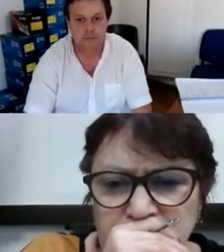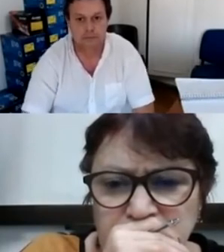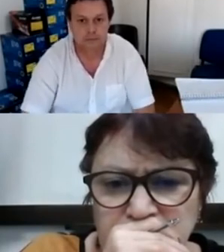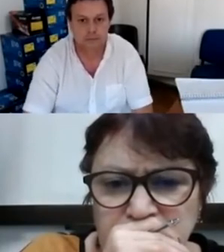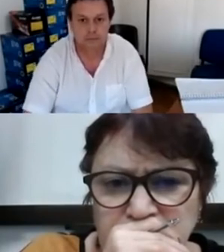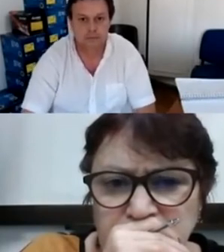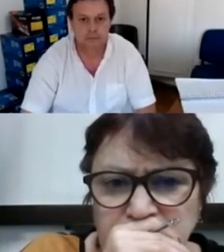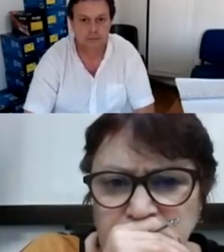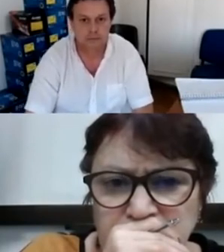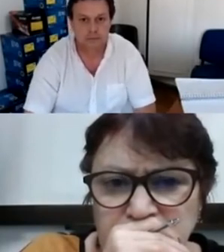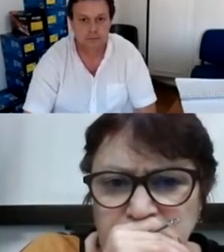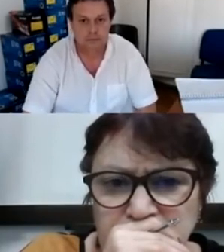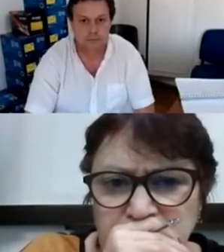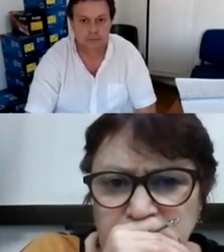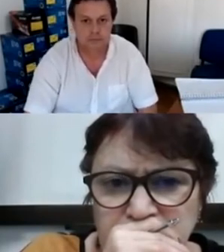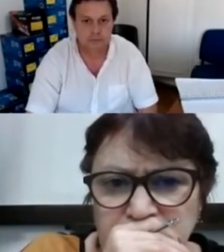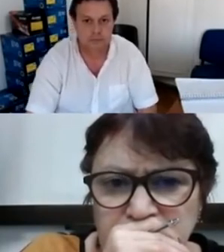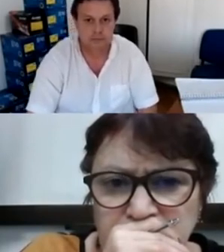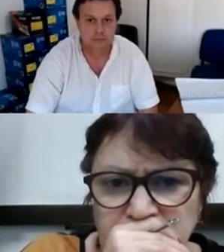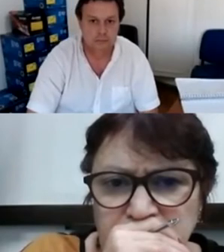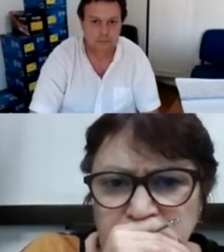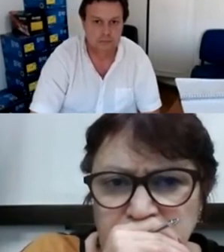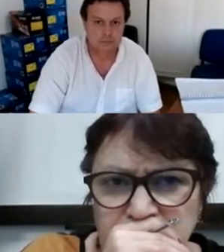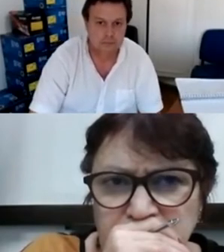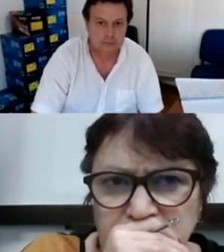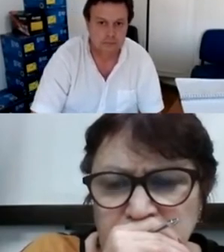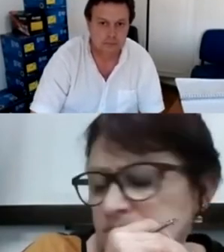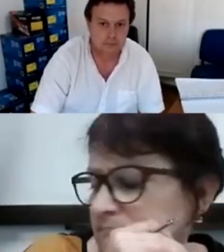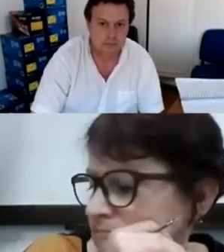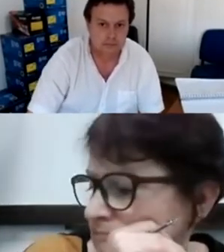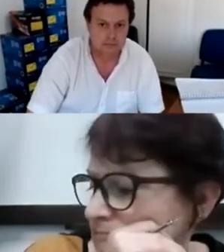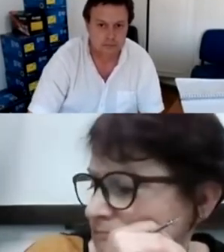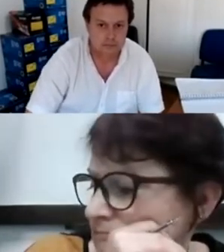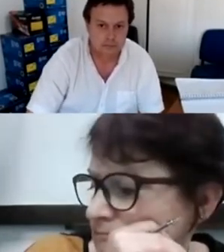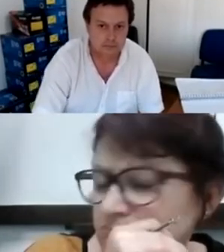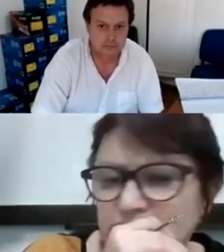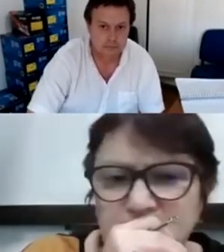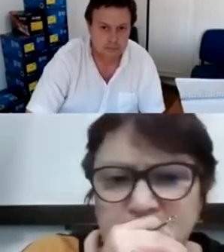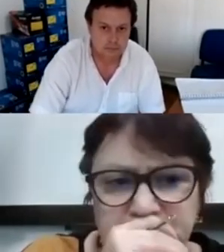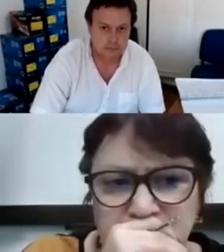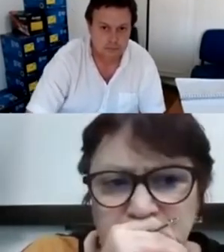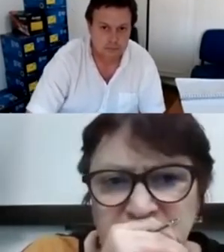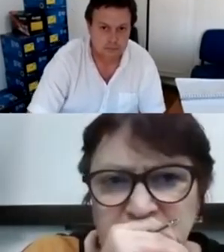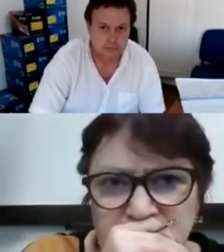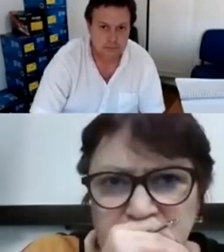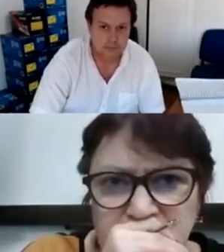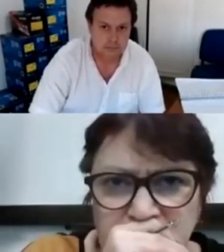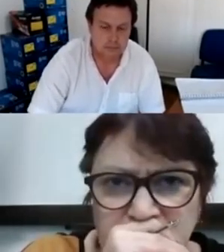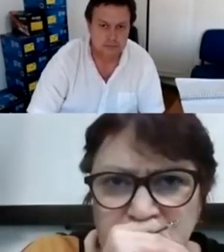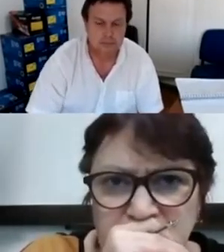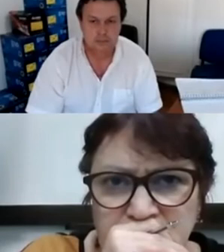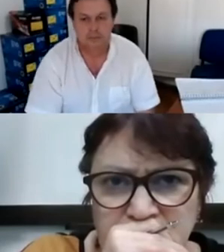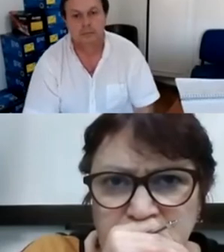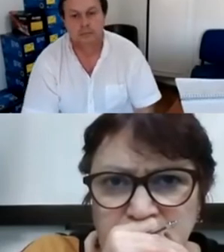un equilibrio más o menos en el resto, con el resto de los servicios en la distribución presupuesto docente y presupuesto